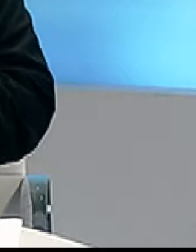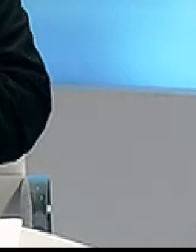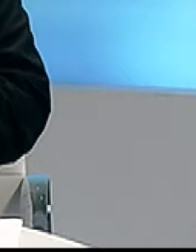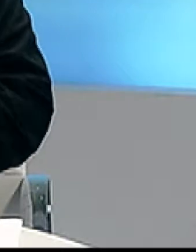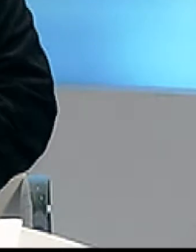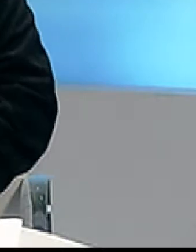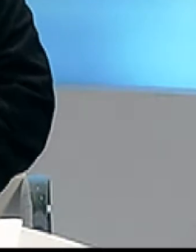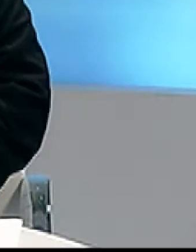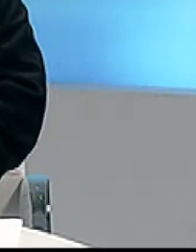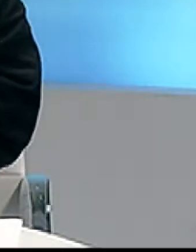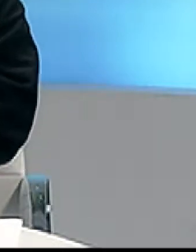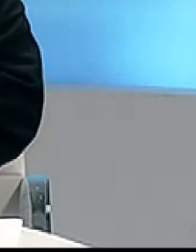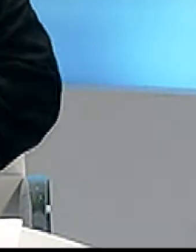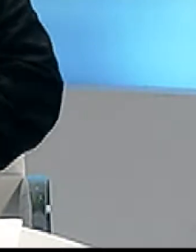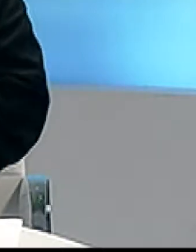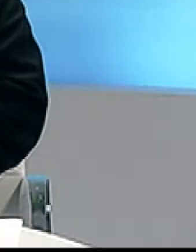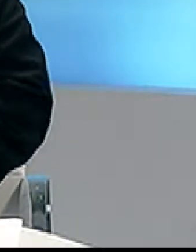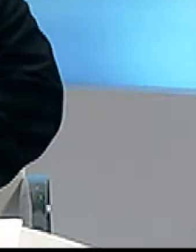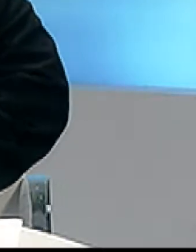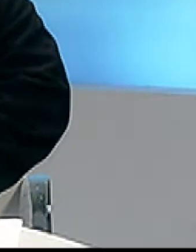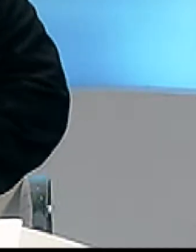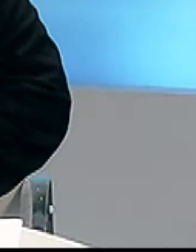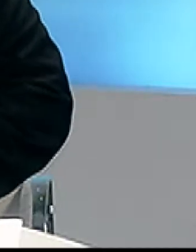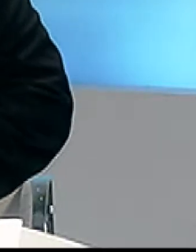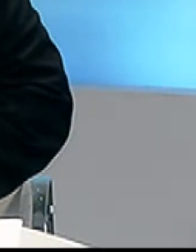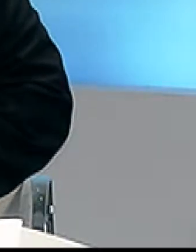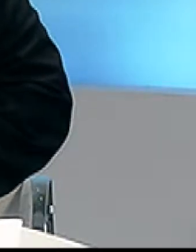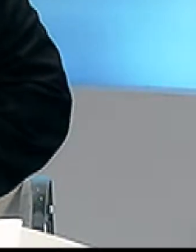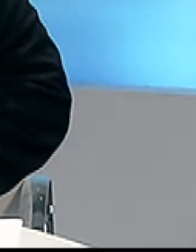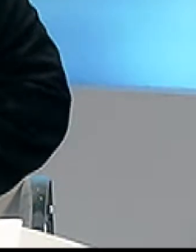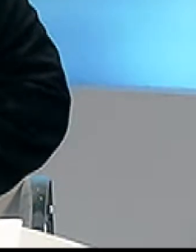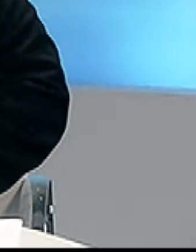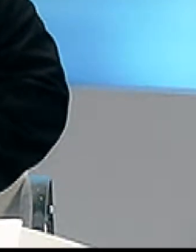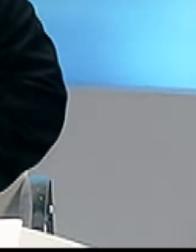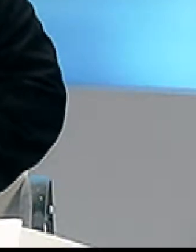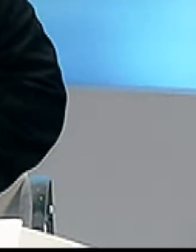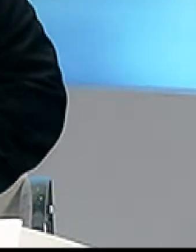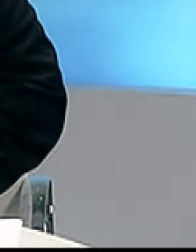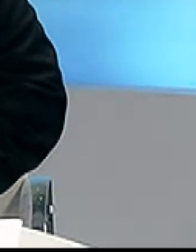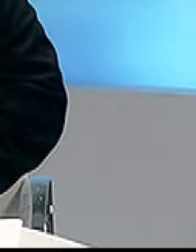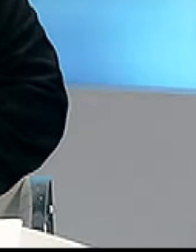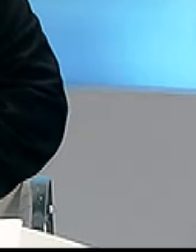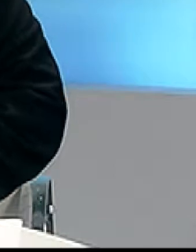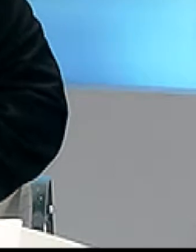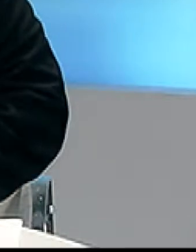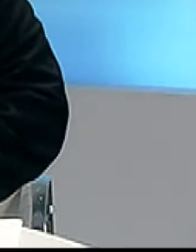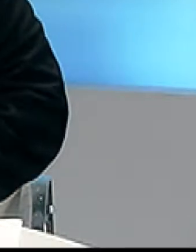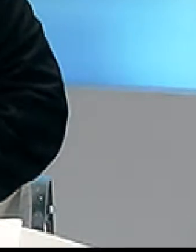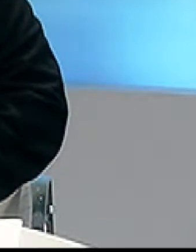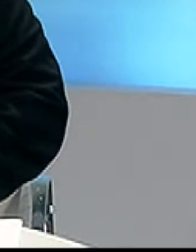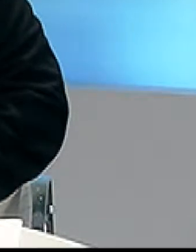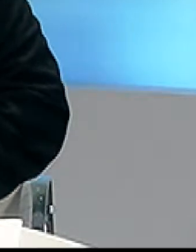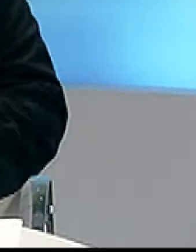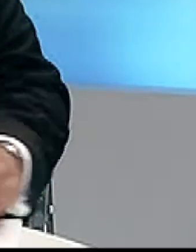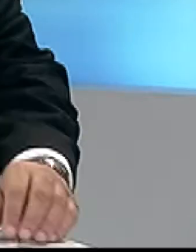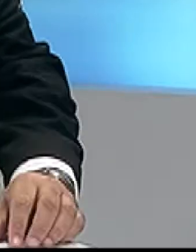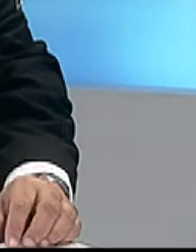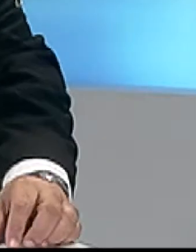tecnológica, vamos a pasar con el compañero José Alberto Irizarry, quien se encuentra con el licenciado Eber Padilla, director de la Comisión de Derechos